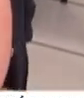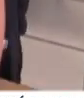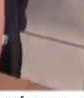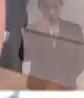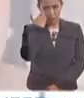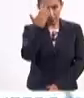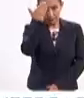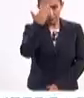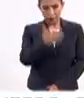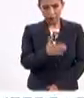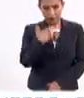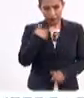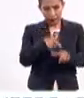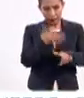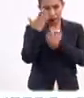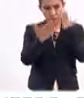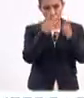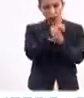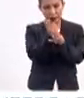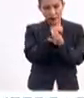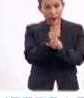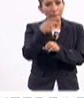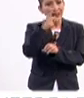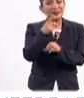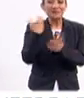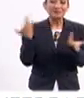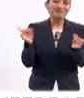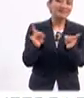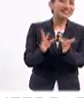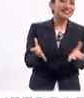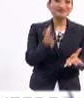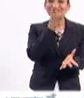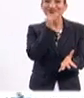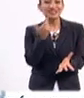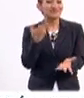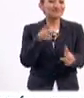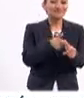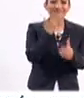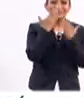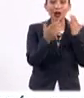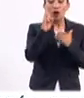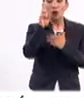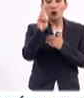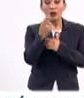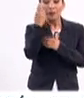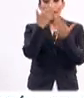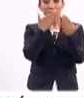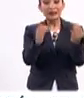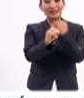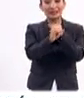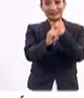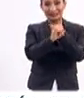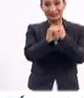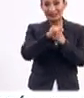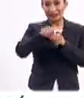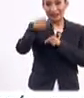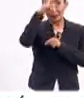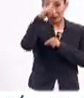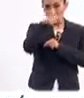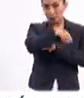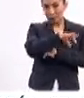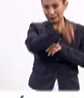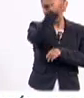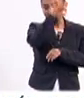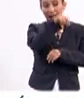¿Quieres continuar tus estudios de licenciatura, pero por diversas cuestiones no lo has hecho? La Universidad Abierta y a Distancia de México es tu